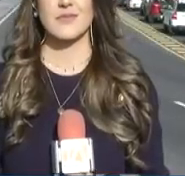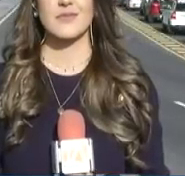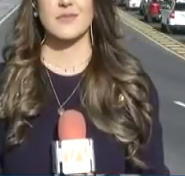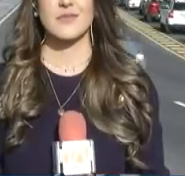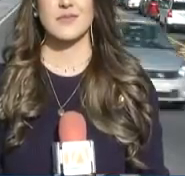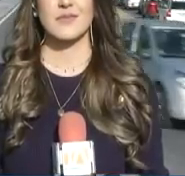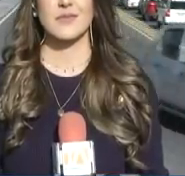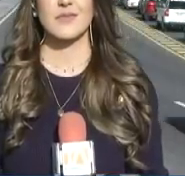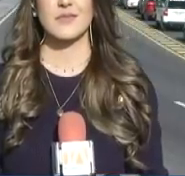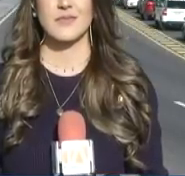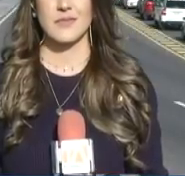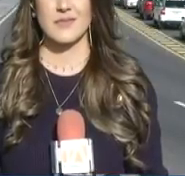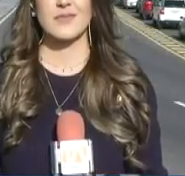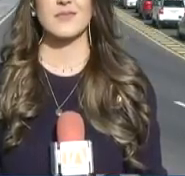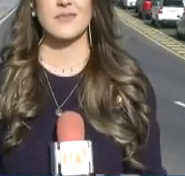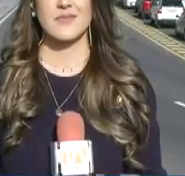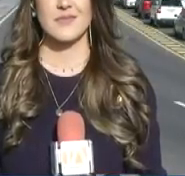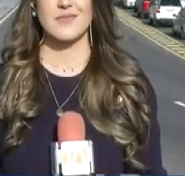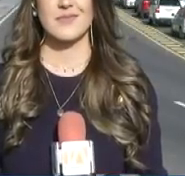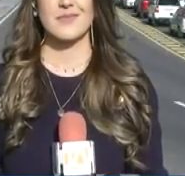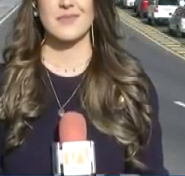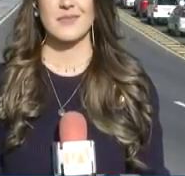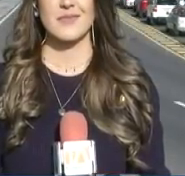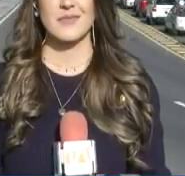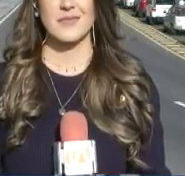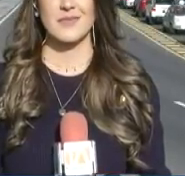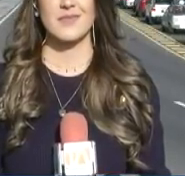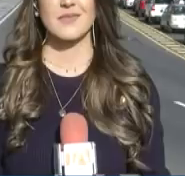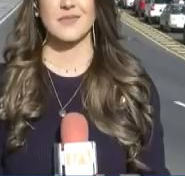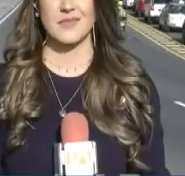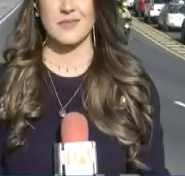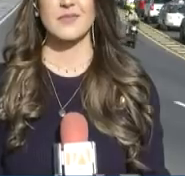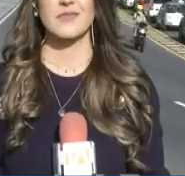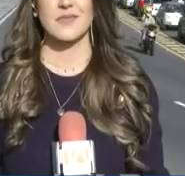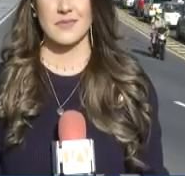informarnos todo al respecto. Vamos a saludar contigo primero, Fer, buenos días.